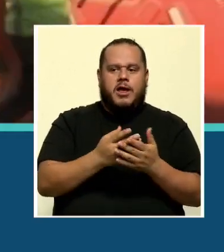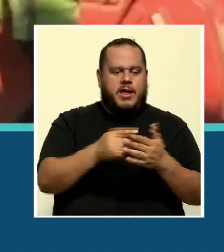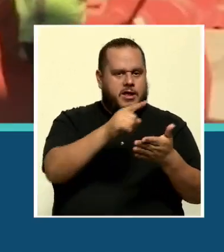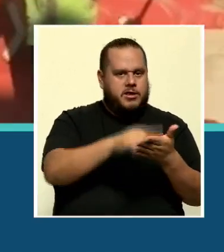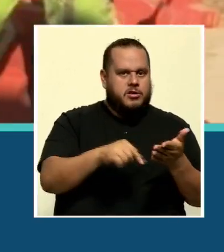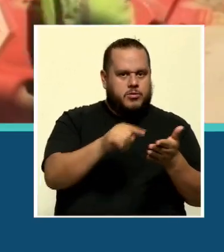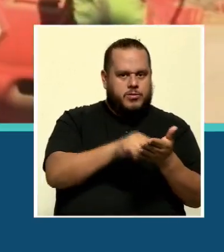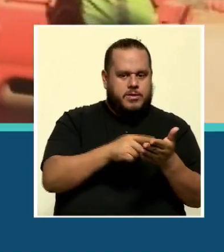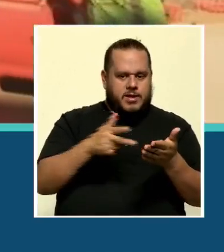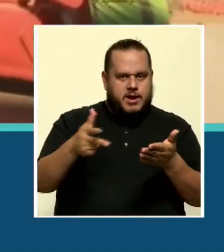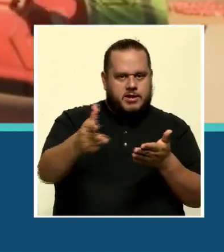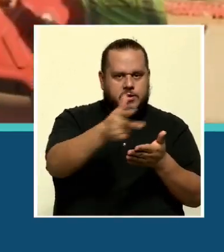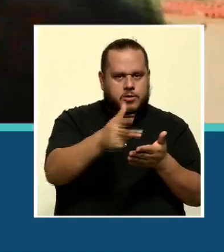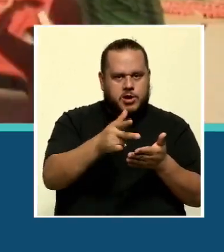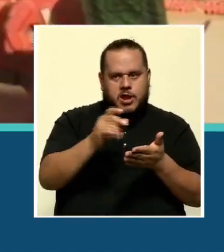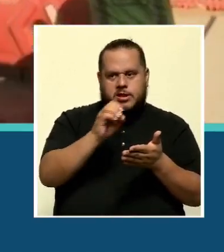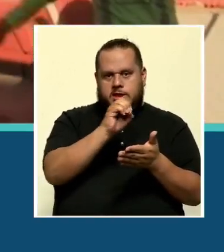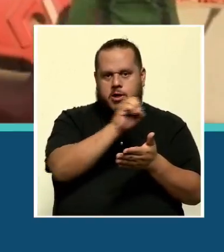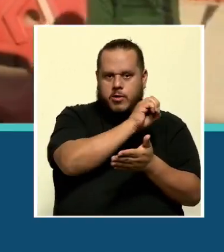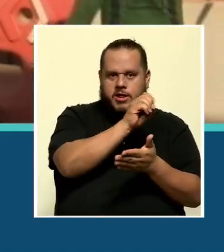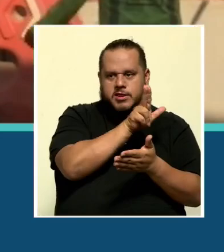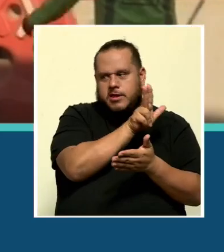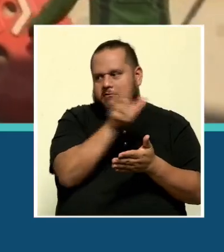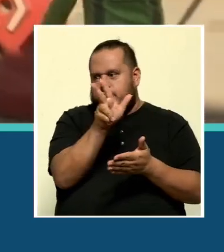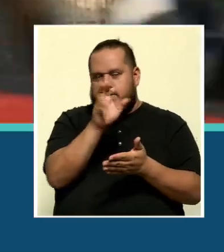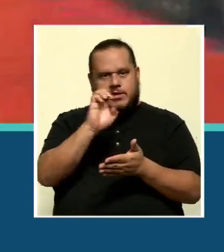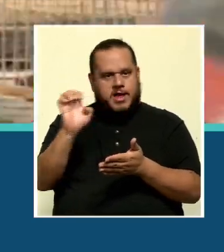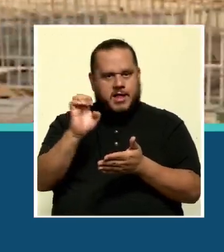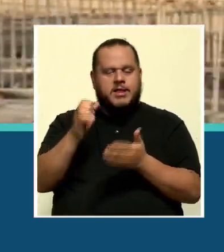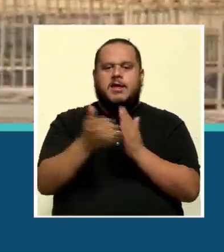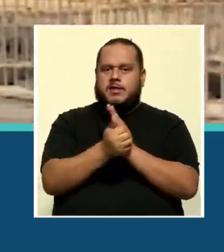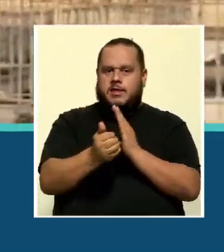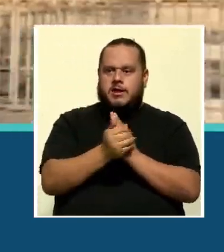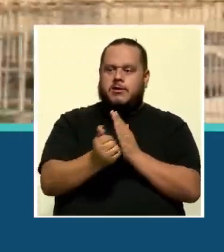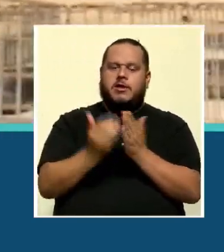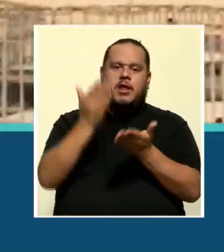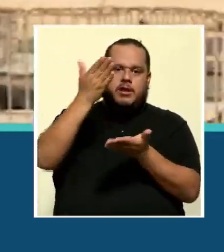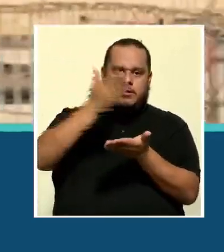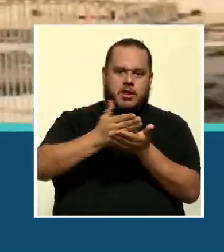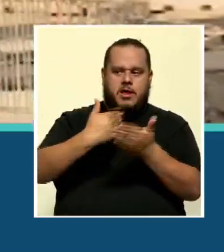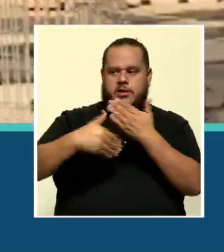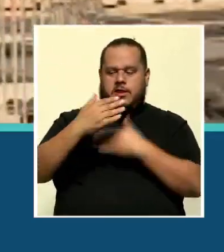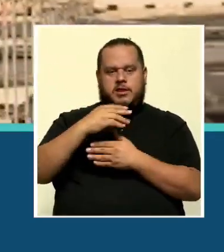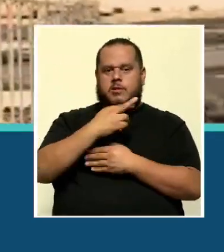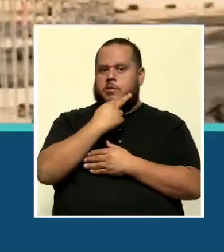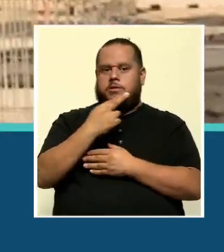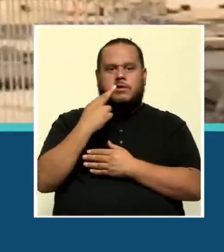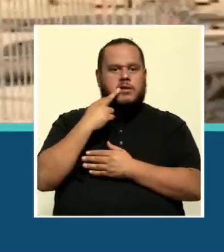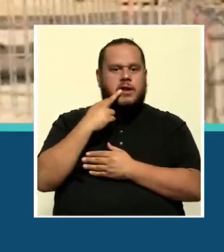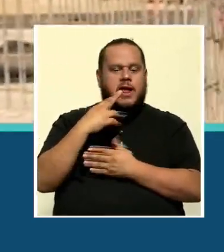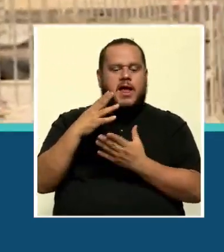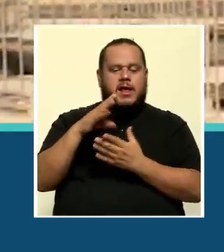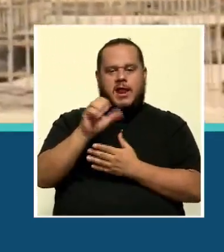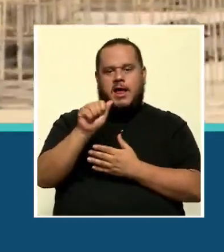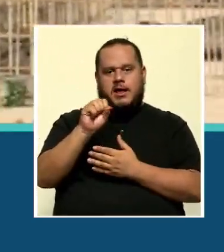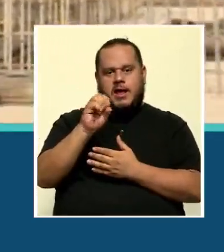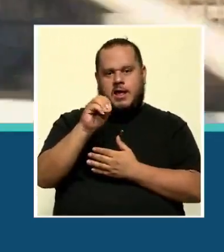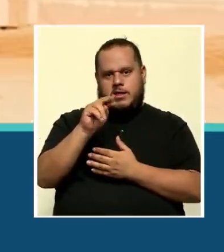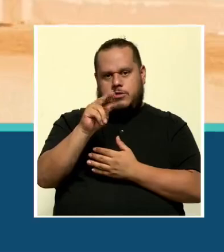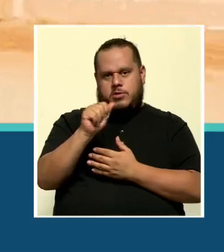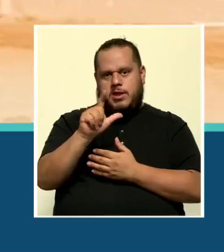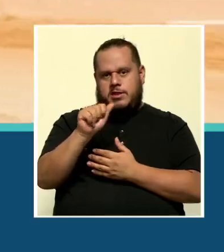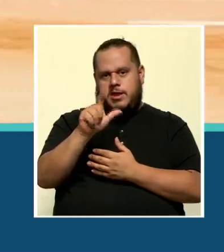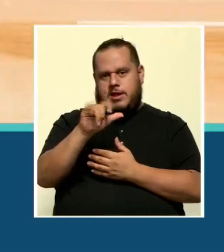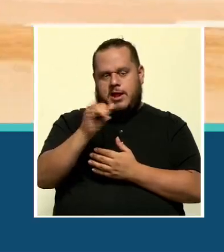sentido de circulación de oeste a este que se había habilitado en las inmediaciones del antiguo restaurante La Casona del Ali. Ahora solo se